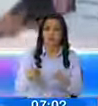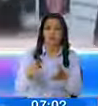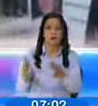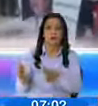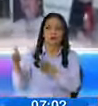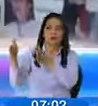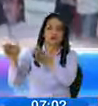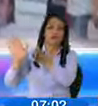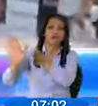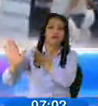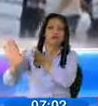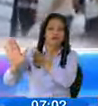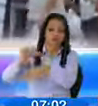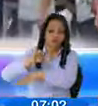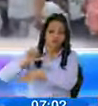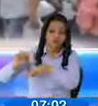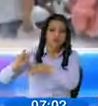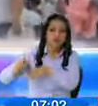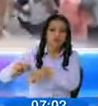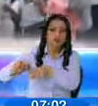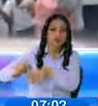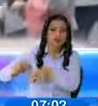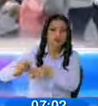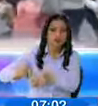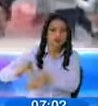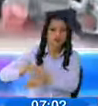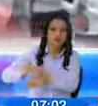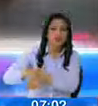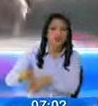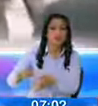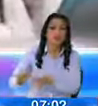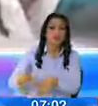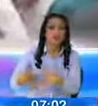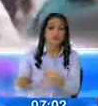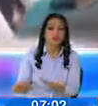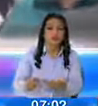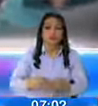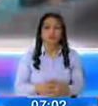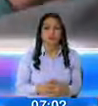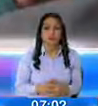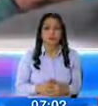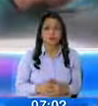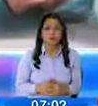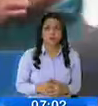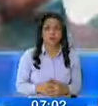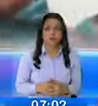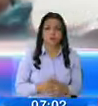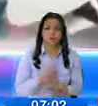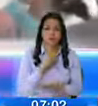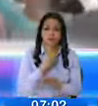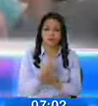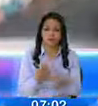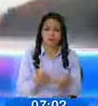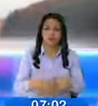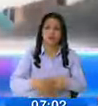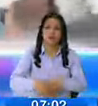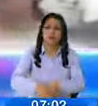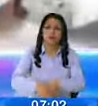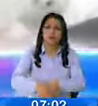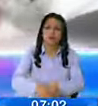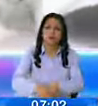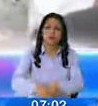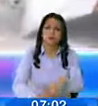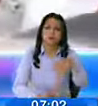están estudiando para determinar la causa de su muerte. Defendemos la vida, es una marcha pacífica, es una